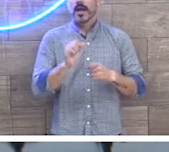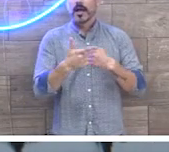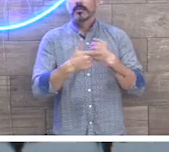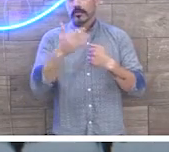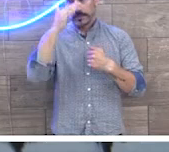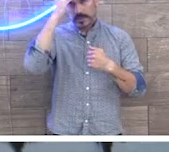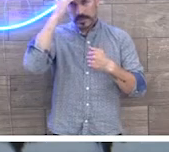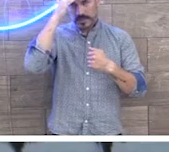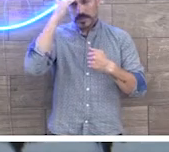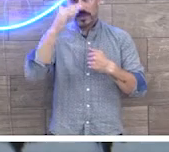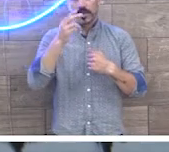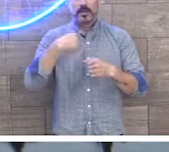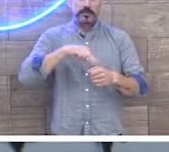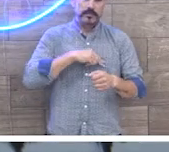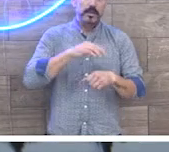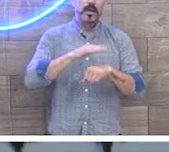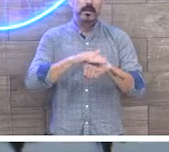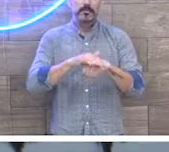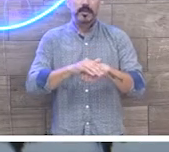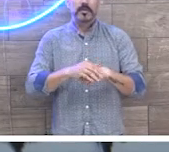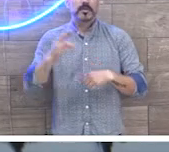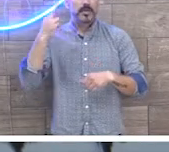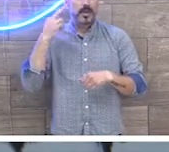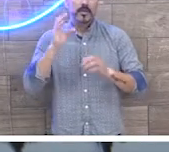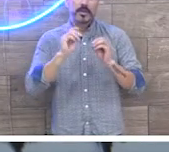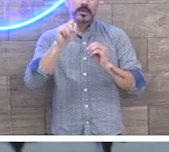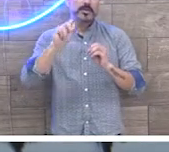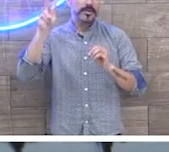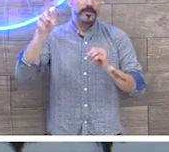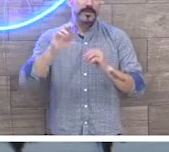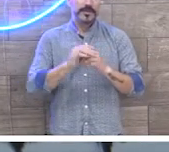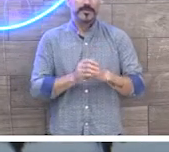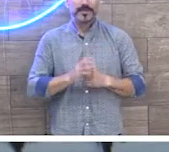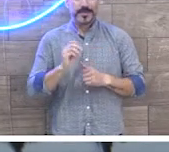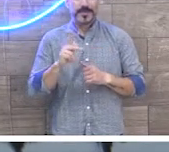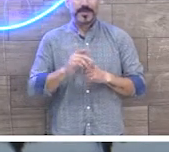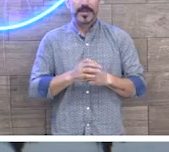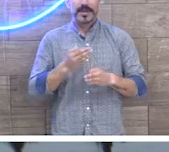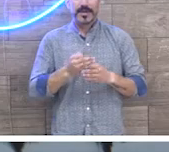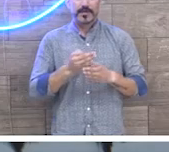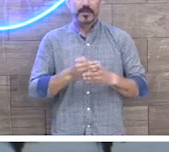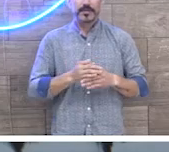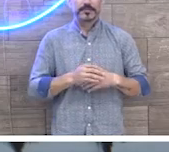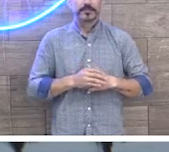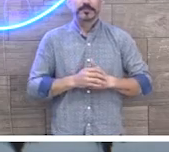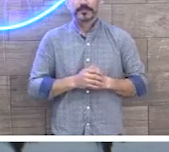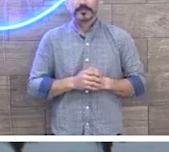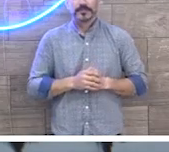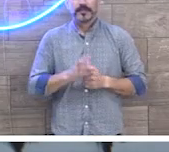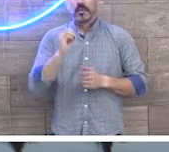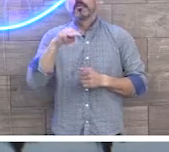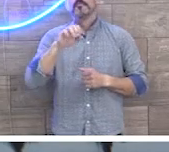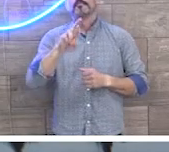amigos radioescuchas, tomando en consideración que este es el programa que apadrina y que abre las emisiones de Abran Cancha en Teleguap.